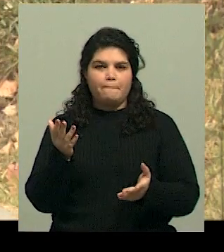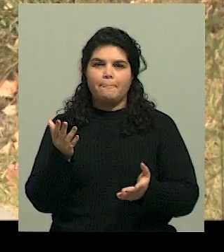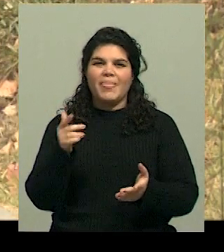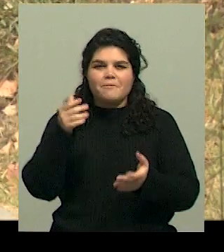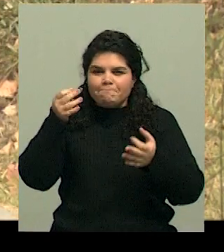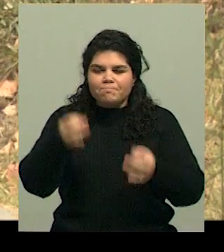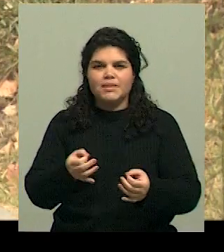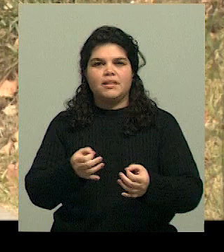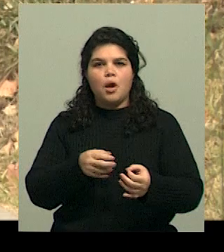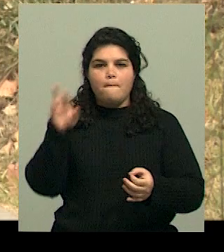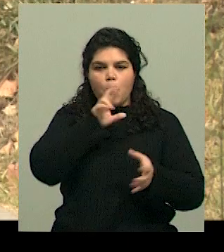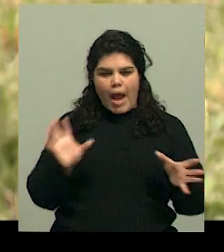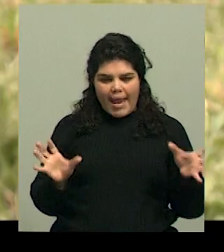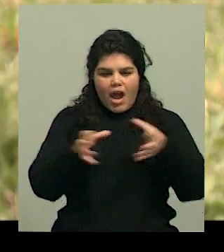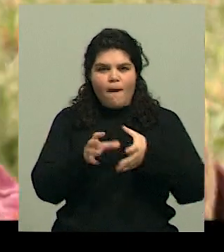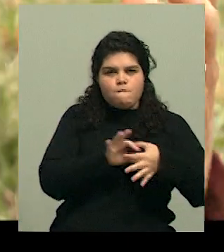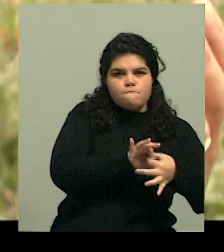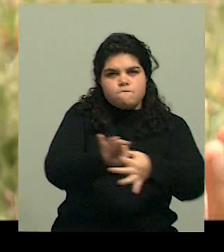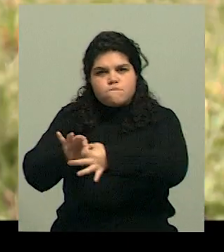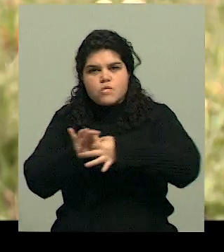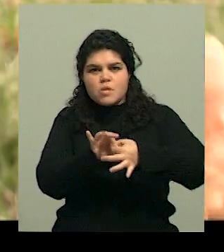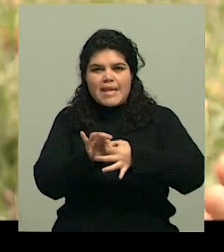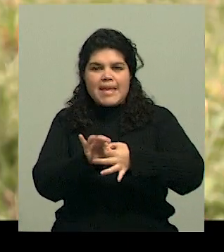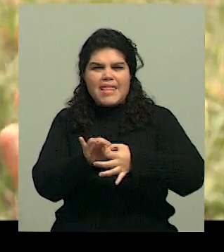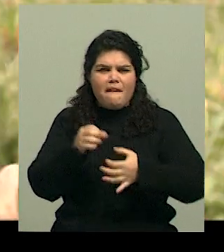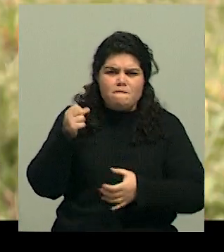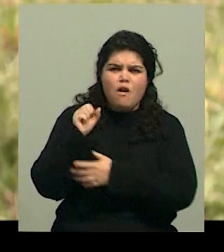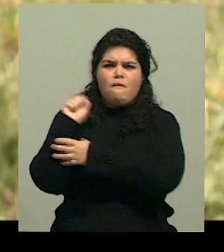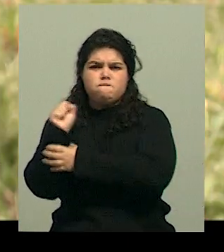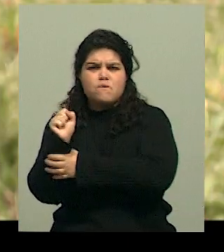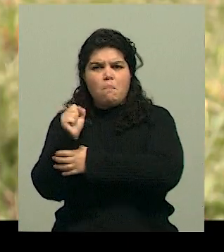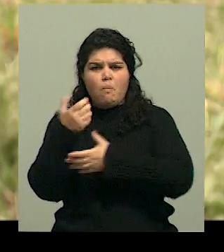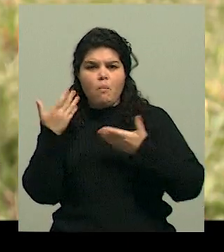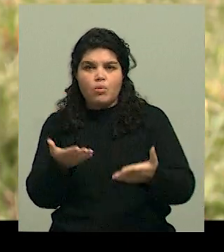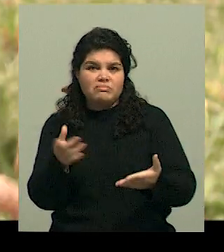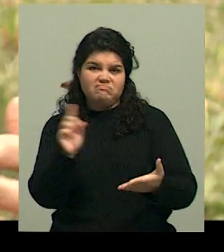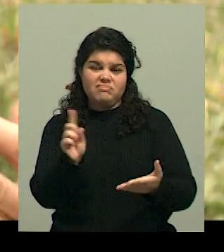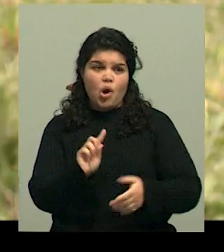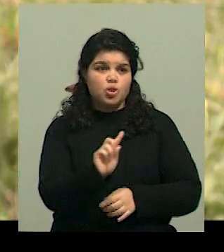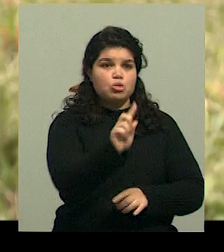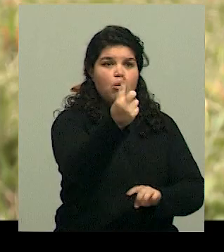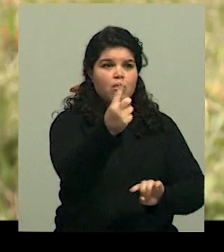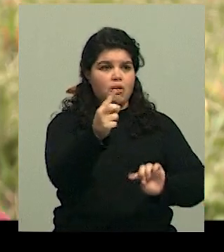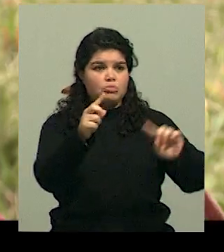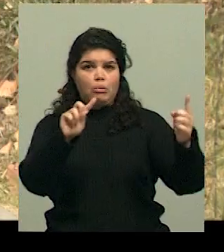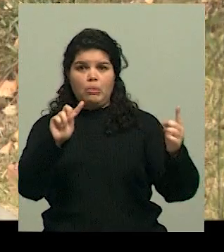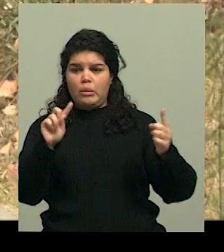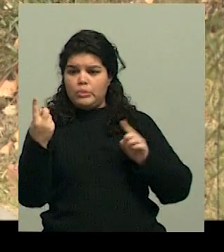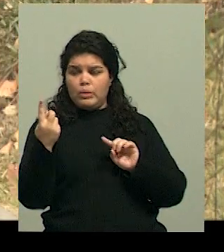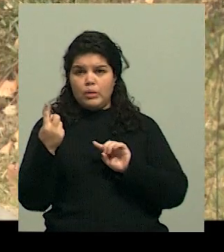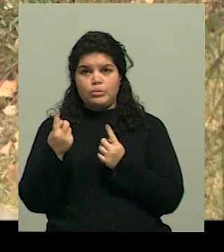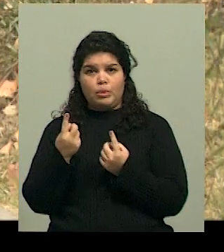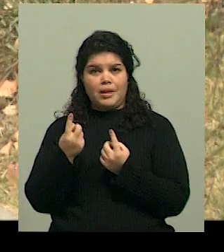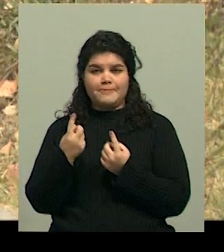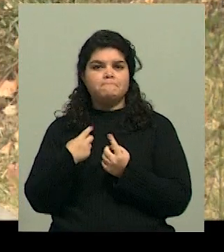digamos, colectiva, importante. Son actuaciones más bien individuales, ¿sí? Que se destacan. Hablamos de